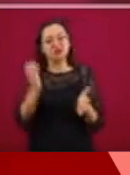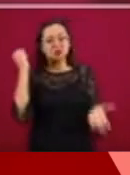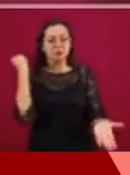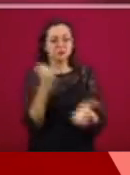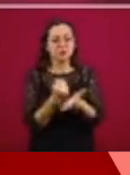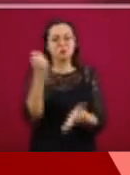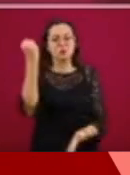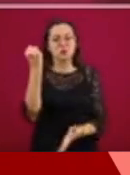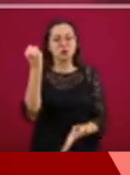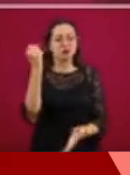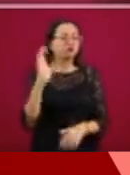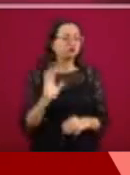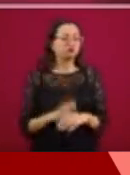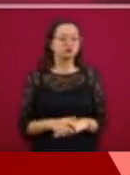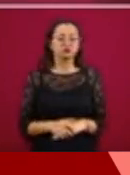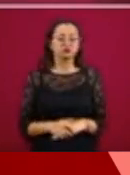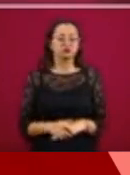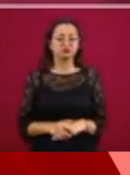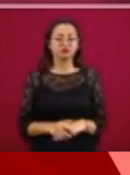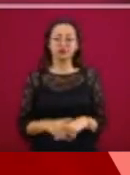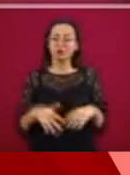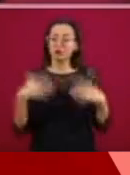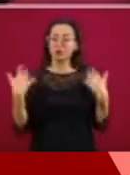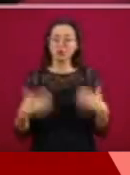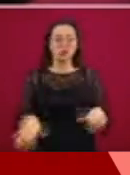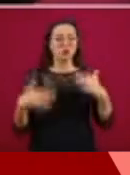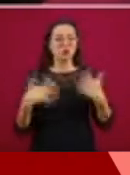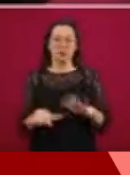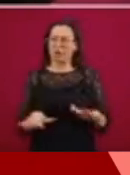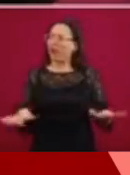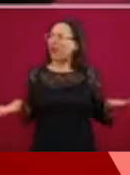qué es toda una revolución